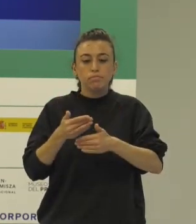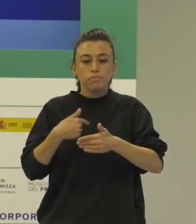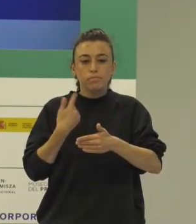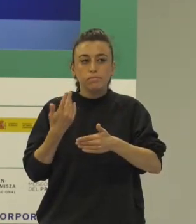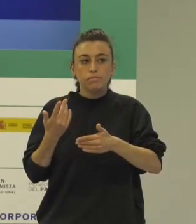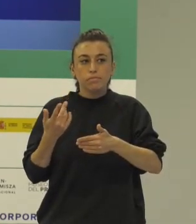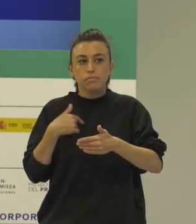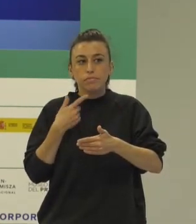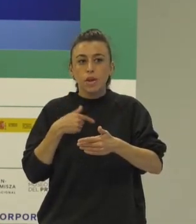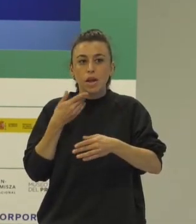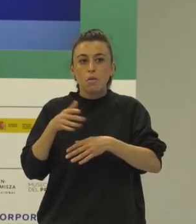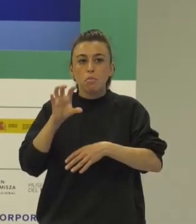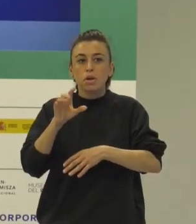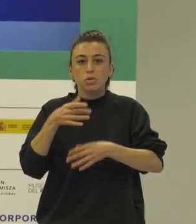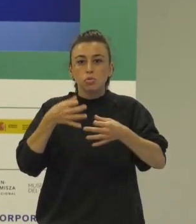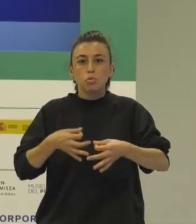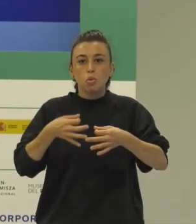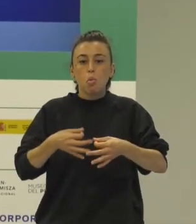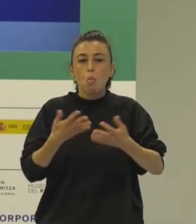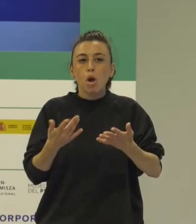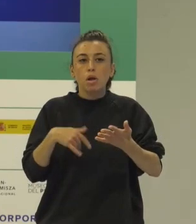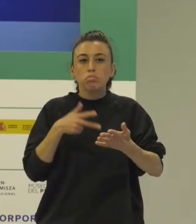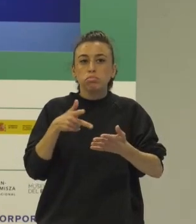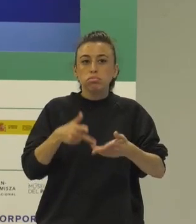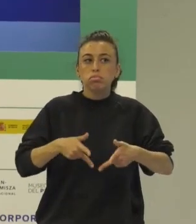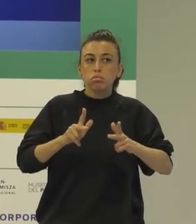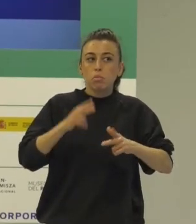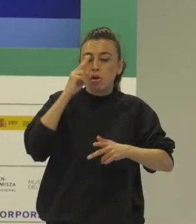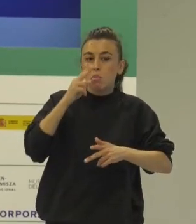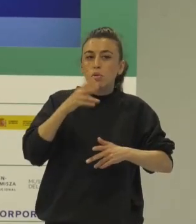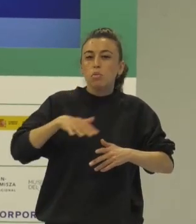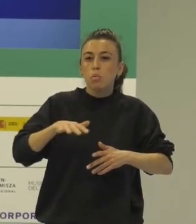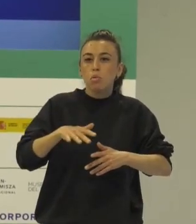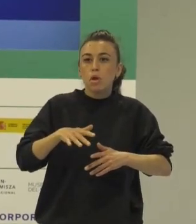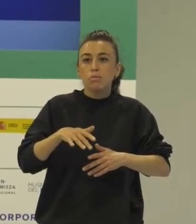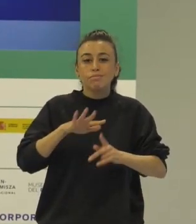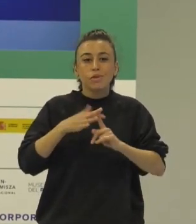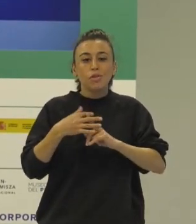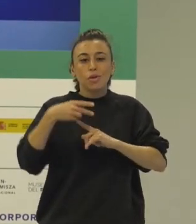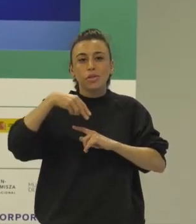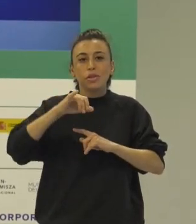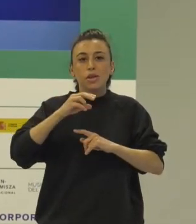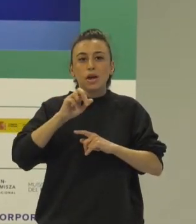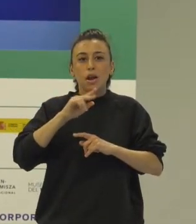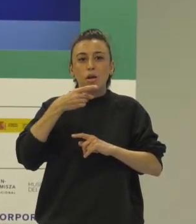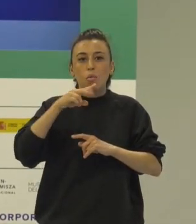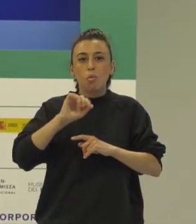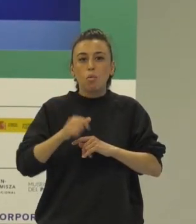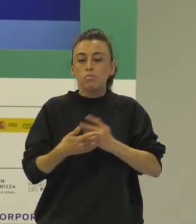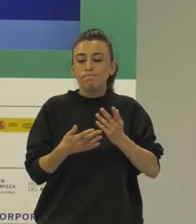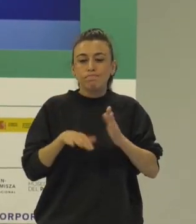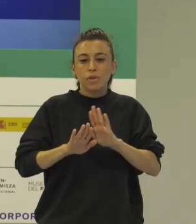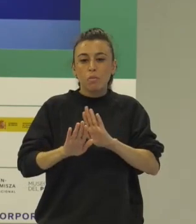seguro existe, donde se respeten mis derechos, libertades y demás, en el caso de Nicaragua teníamos al